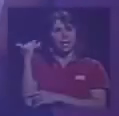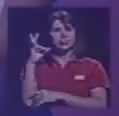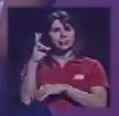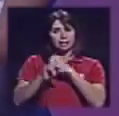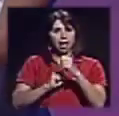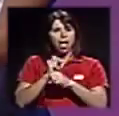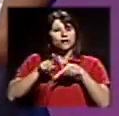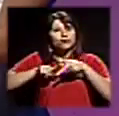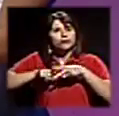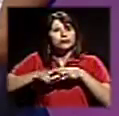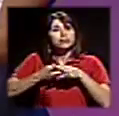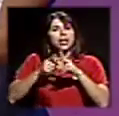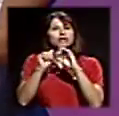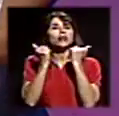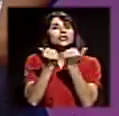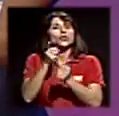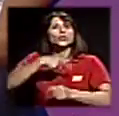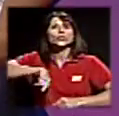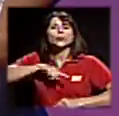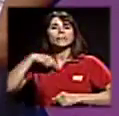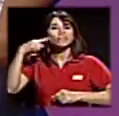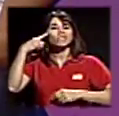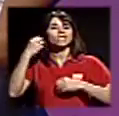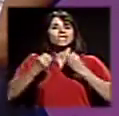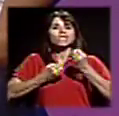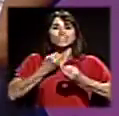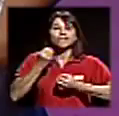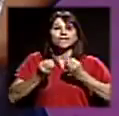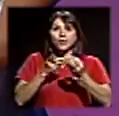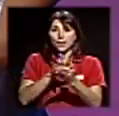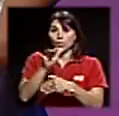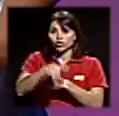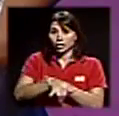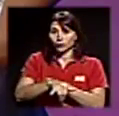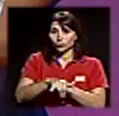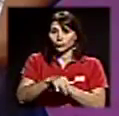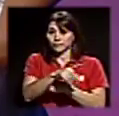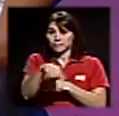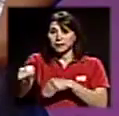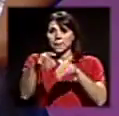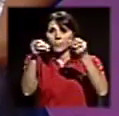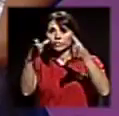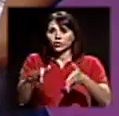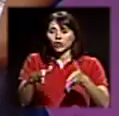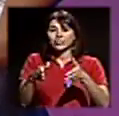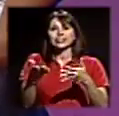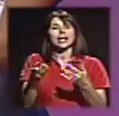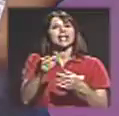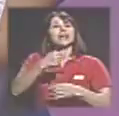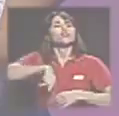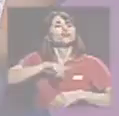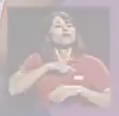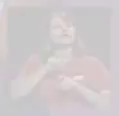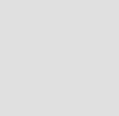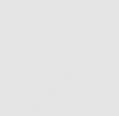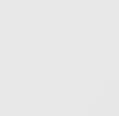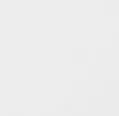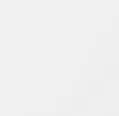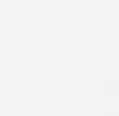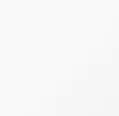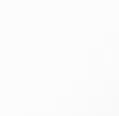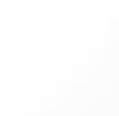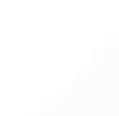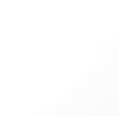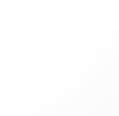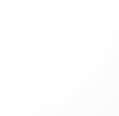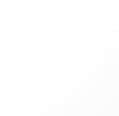de la asociación, comenzamos con la inquietud de tener proyectos, los profesores de yoga, donde llevábamos el yoga a lugares a donde normalmente